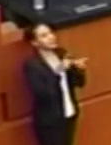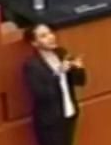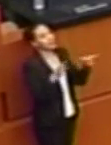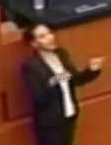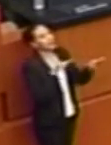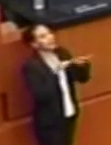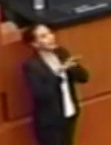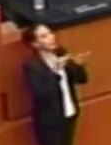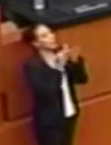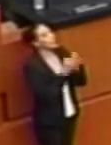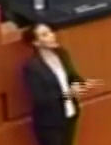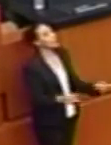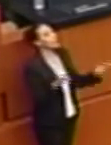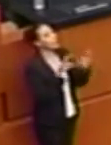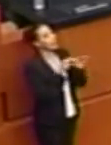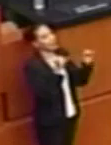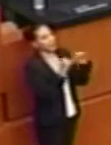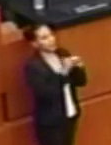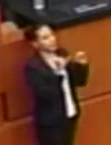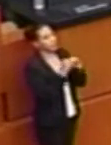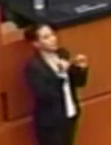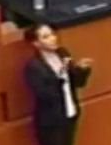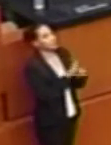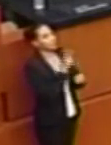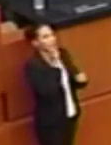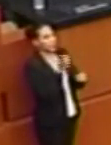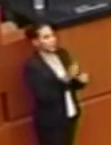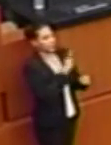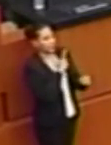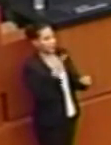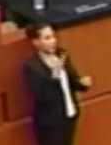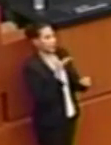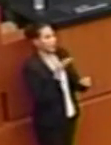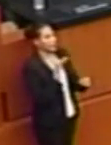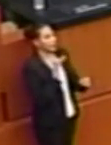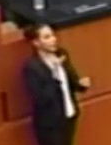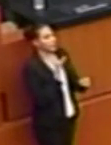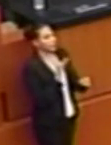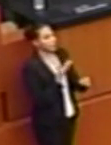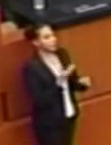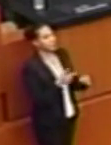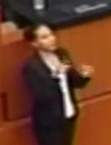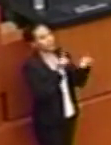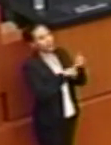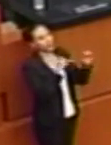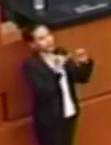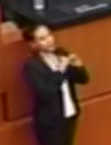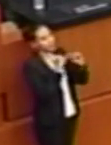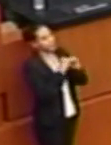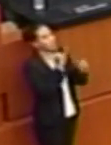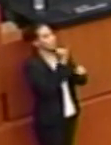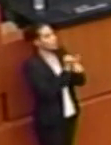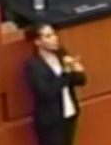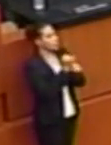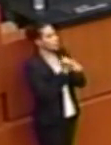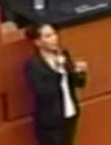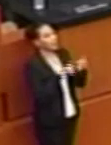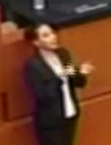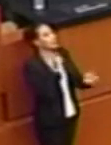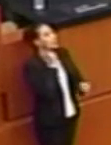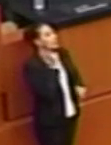trabajo institucional, y en ese caso pues tenemos que, como Instituto de Investigación